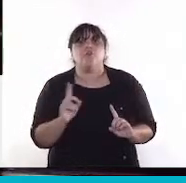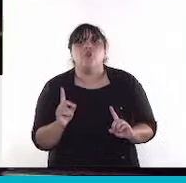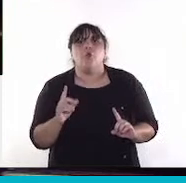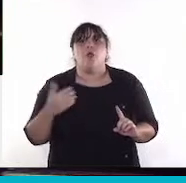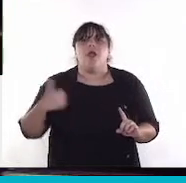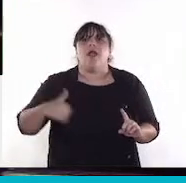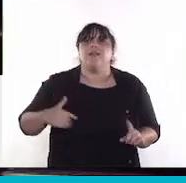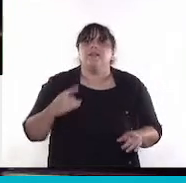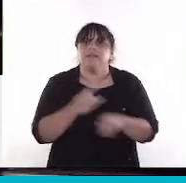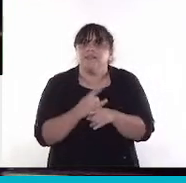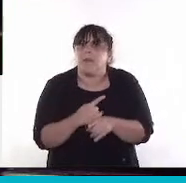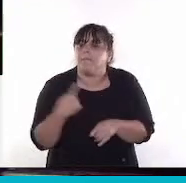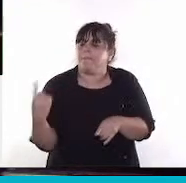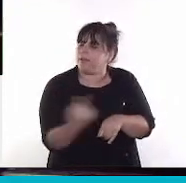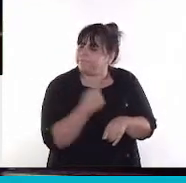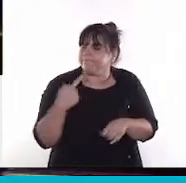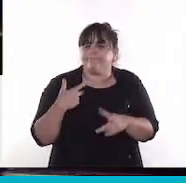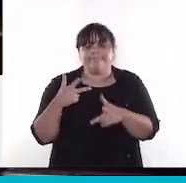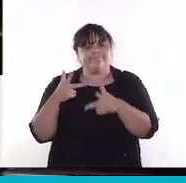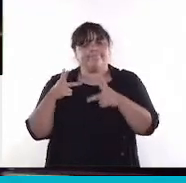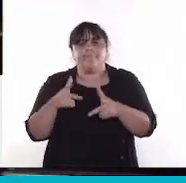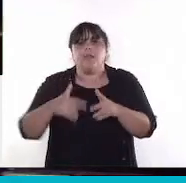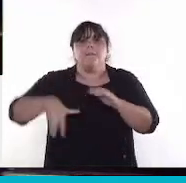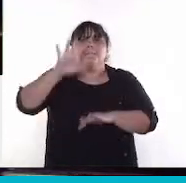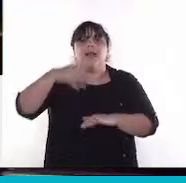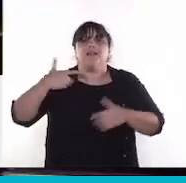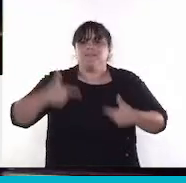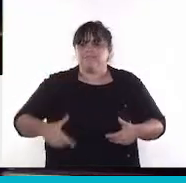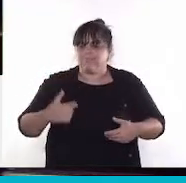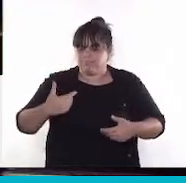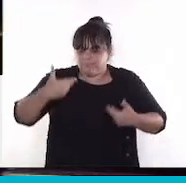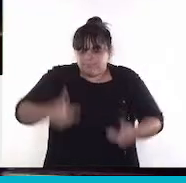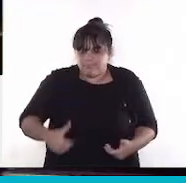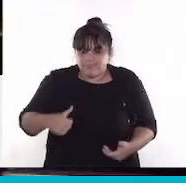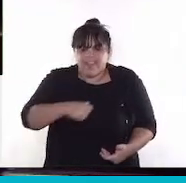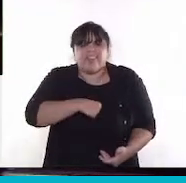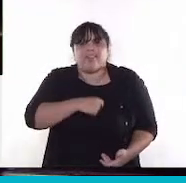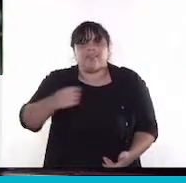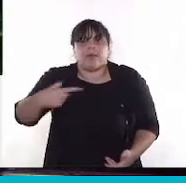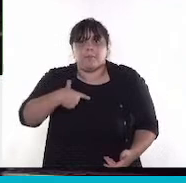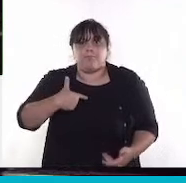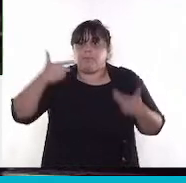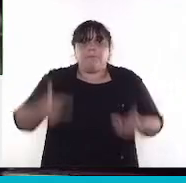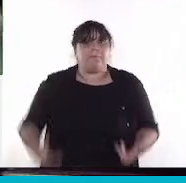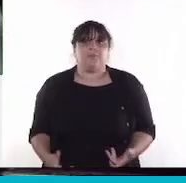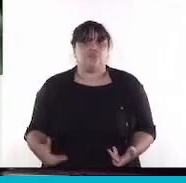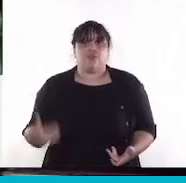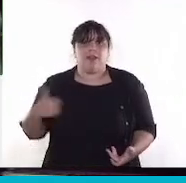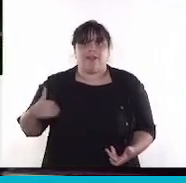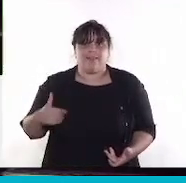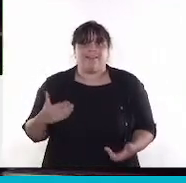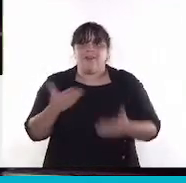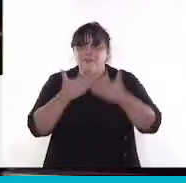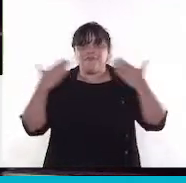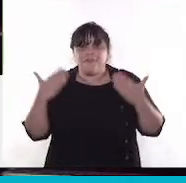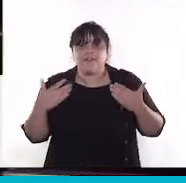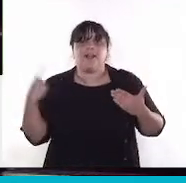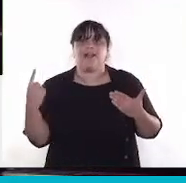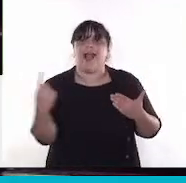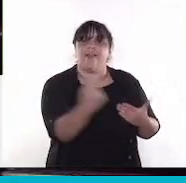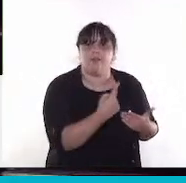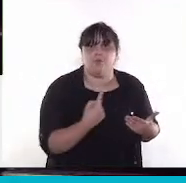muchas veces hemos dicho, la razón de nuestro ser sea el ser humano y la felicidad del ser